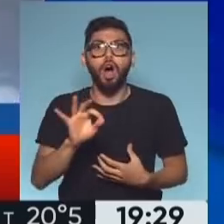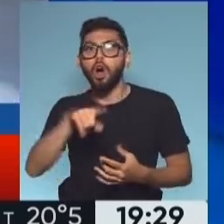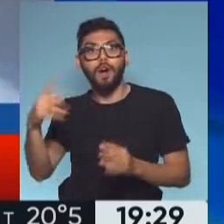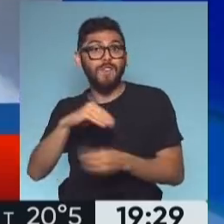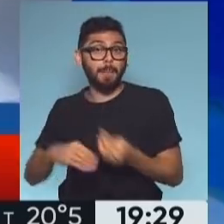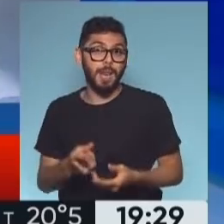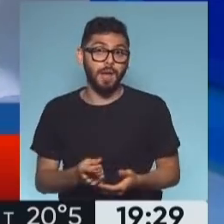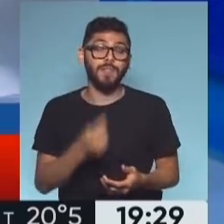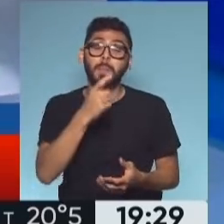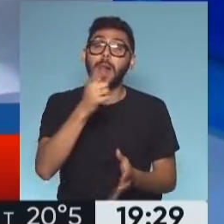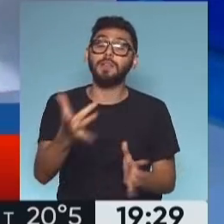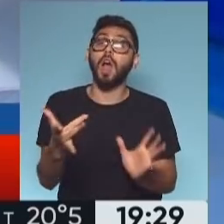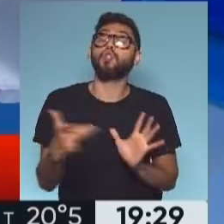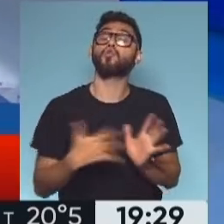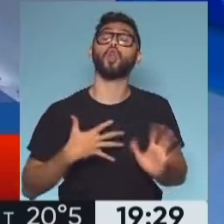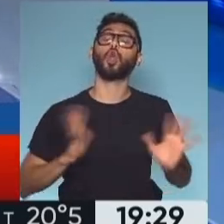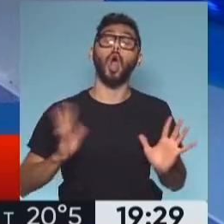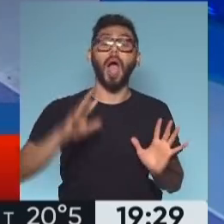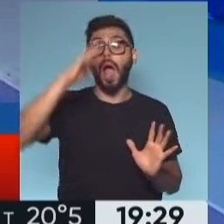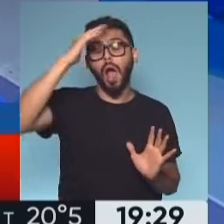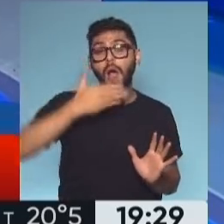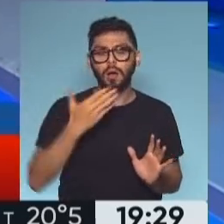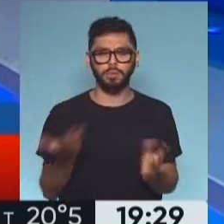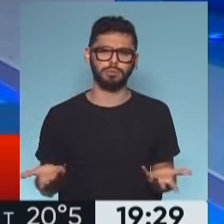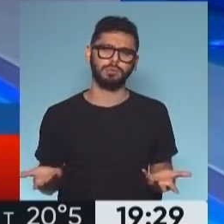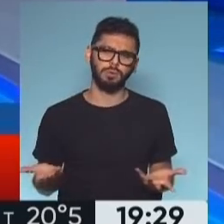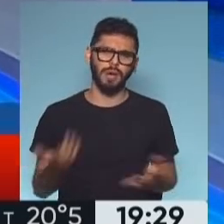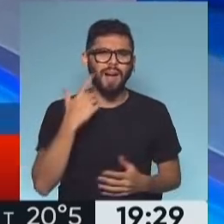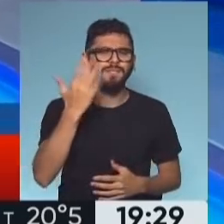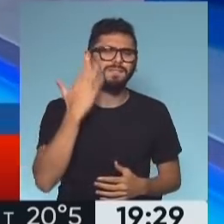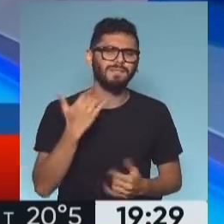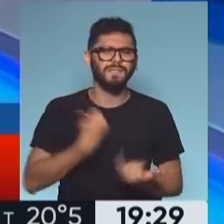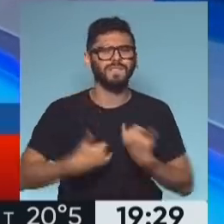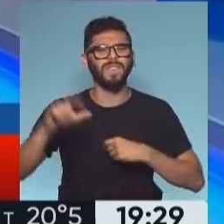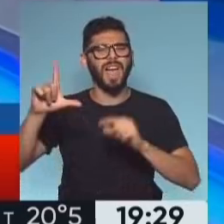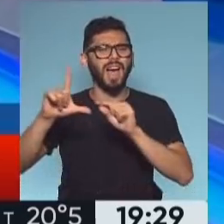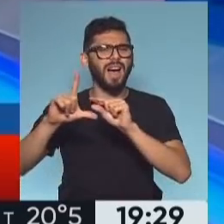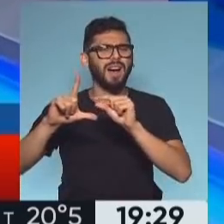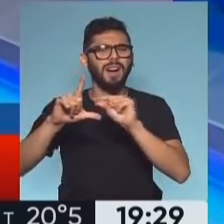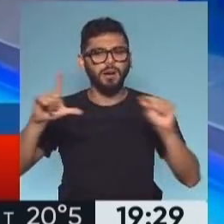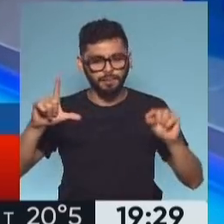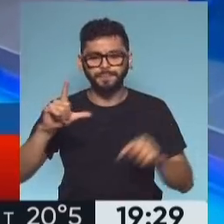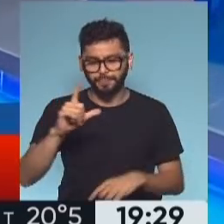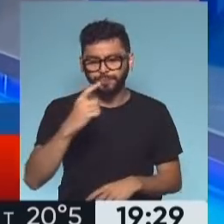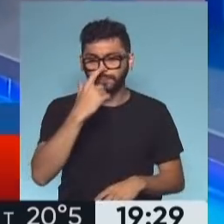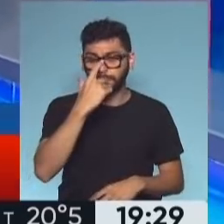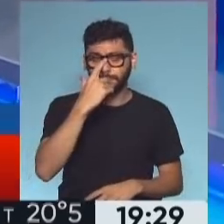que no les toque, parece que no se dan cuenta. Cuéntenos usted el gráfico, cuéntenos esto, el cuadro. Esto lo hago